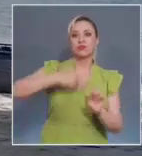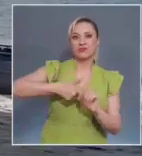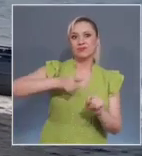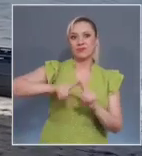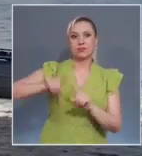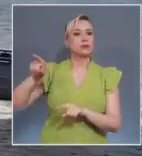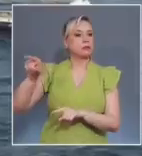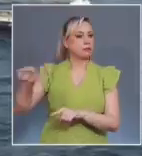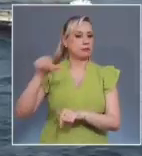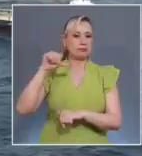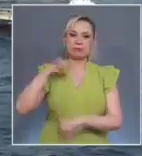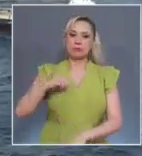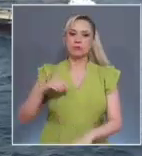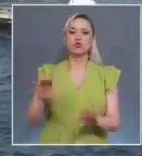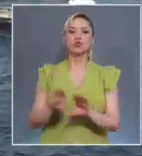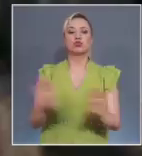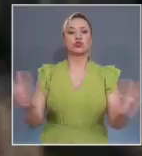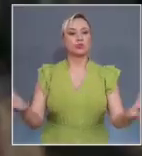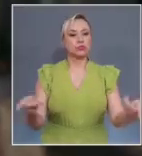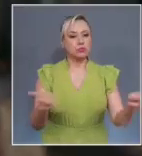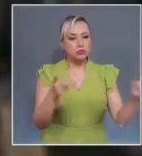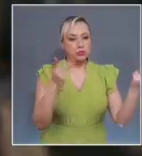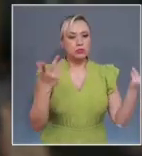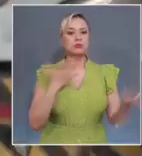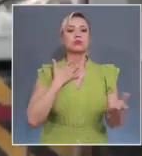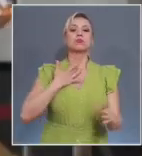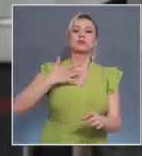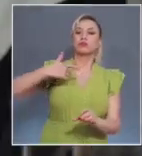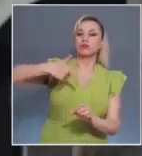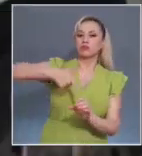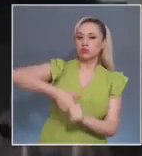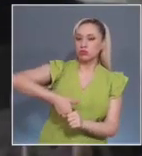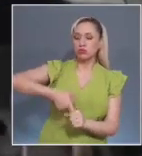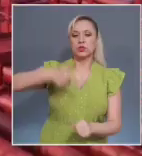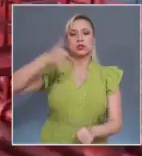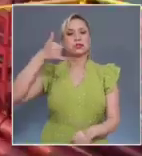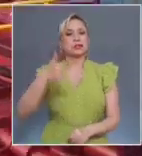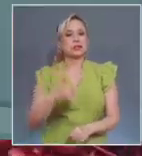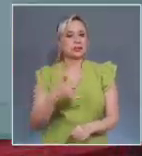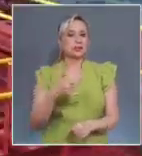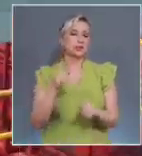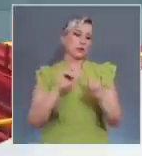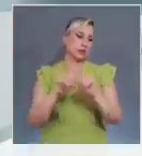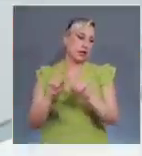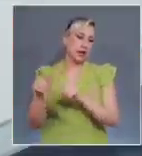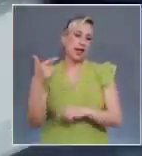mano, justamente de hidrocarburos y de sus productos.